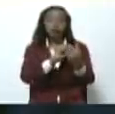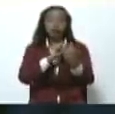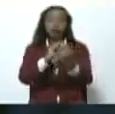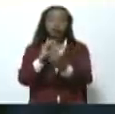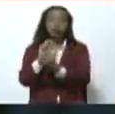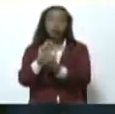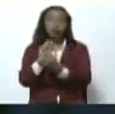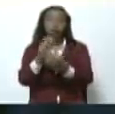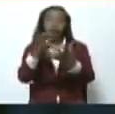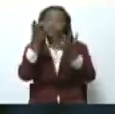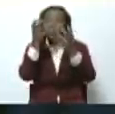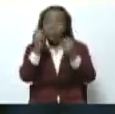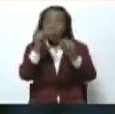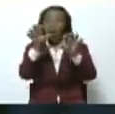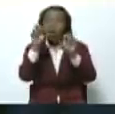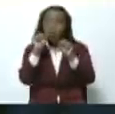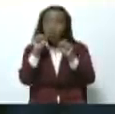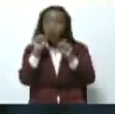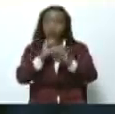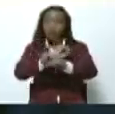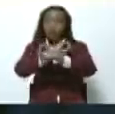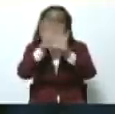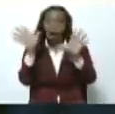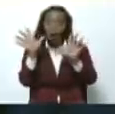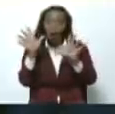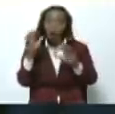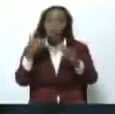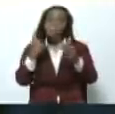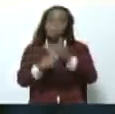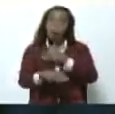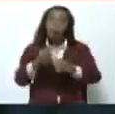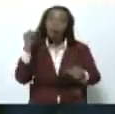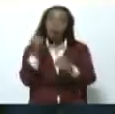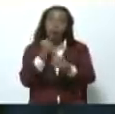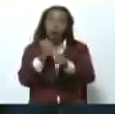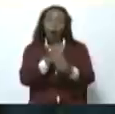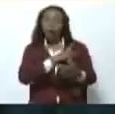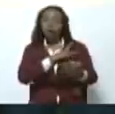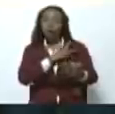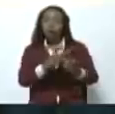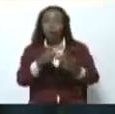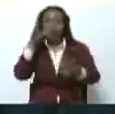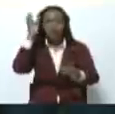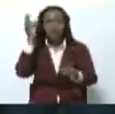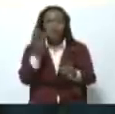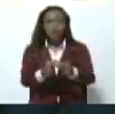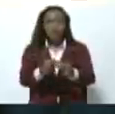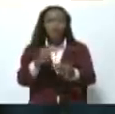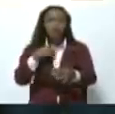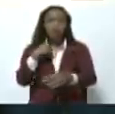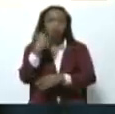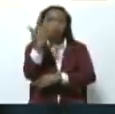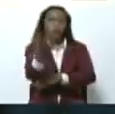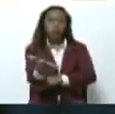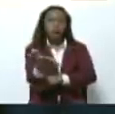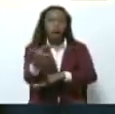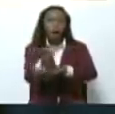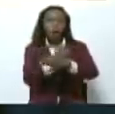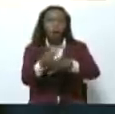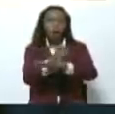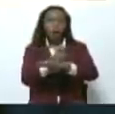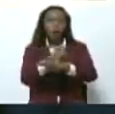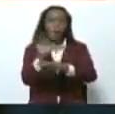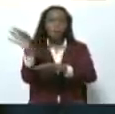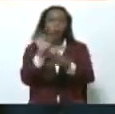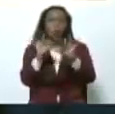con entendimiento. Vamos a trabajar con buena voluntad, con buena fe. Le tiendo mi mano a los gobernadores electos